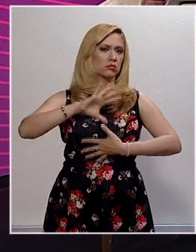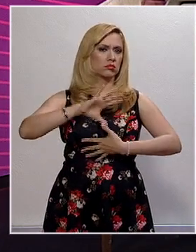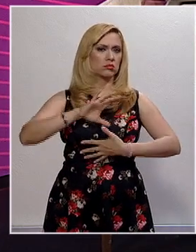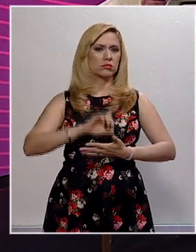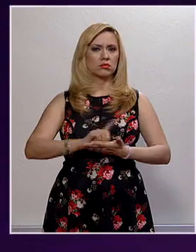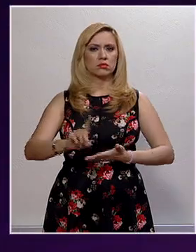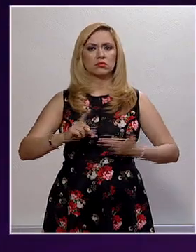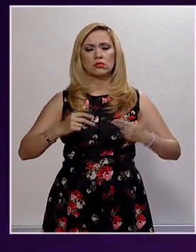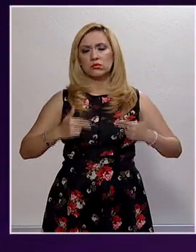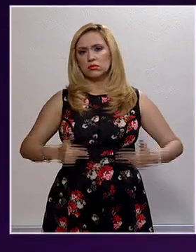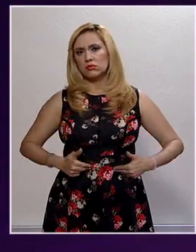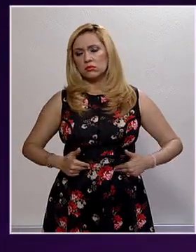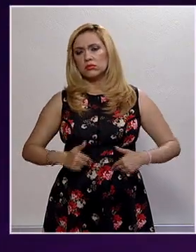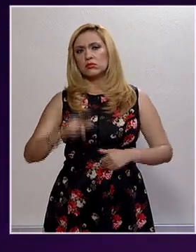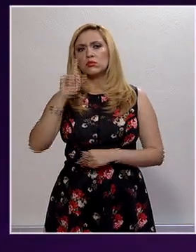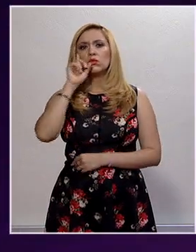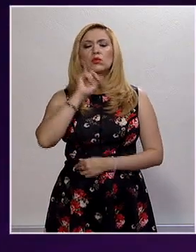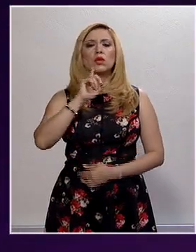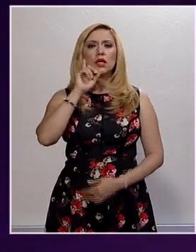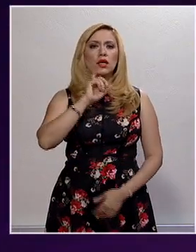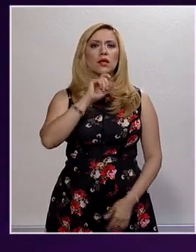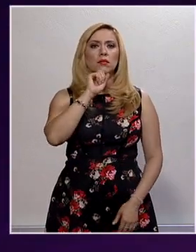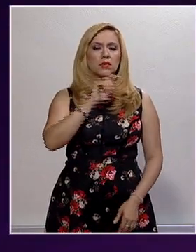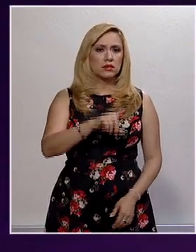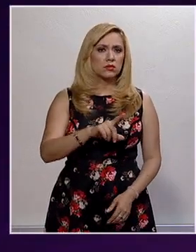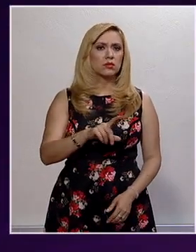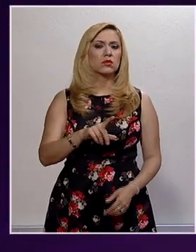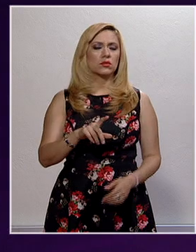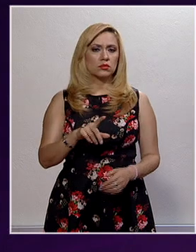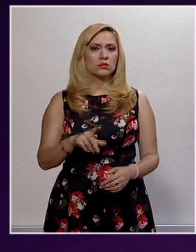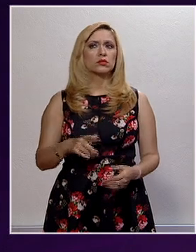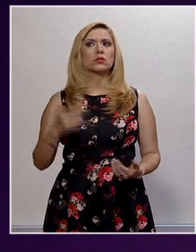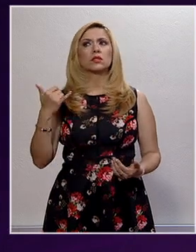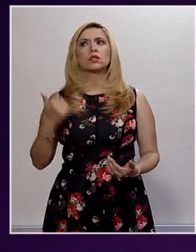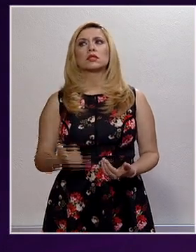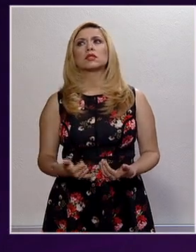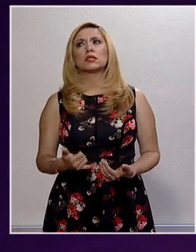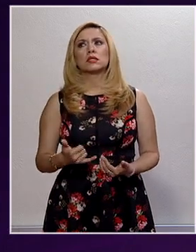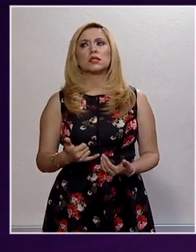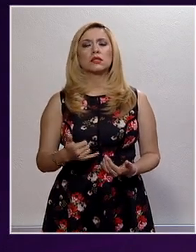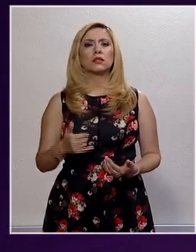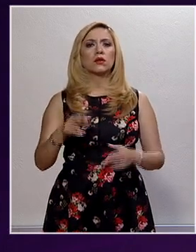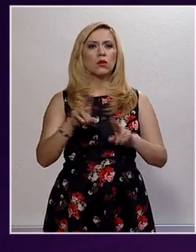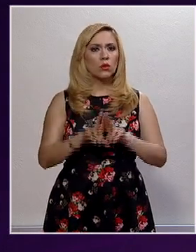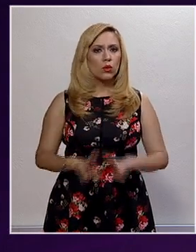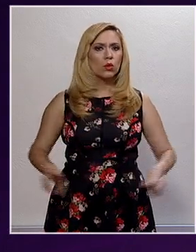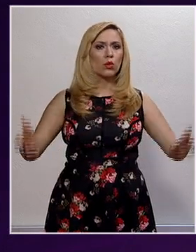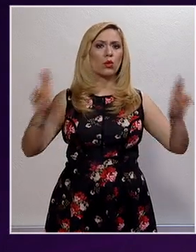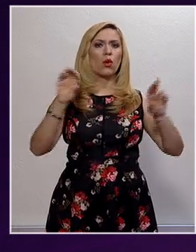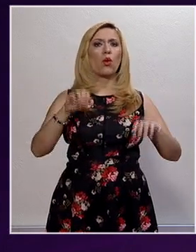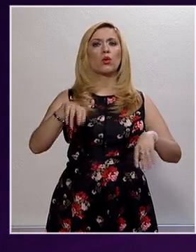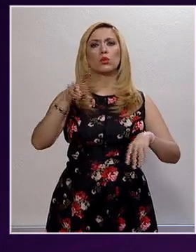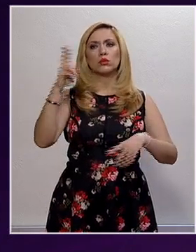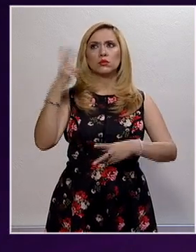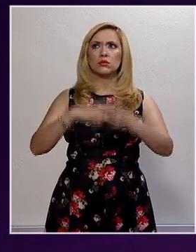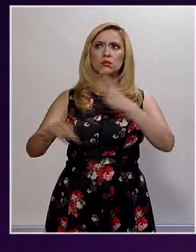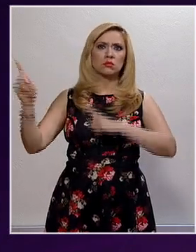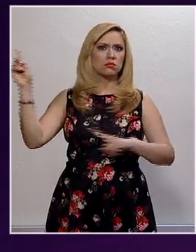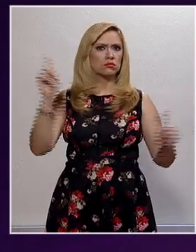Interamericana para los Derechos de las Mujeres, de varios relatores de Naciones Unidas en el tema